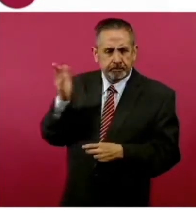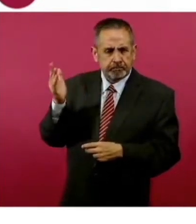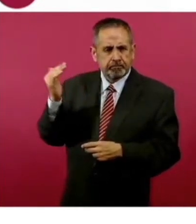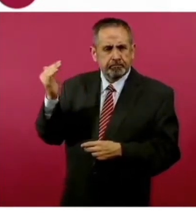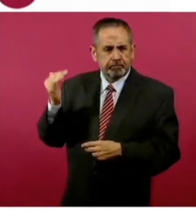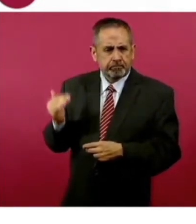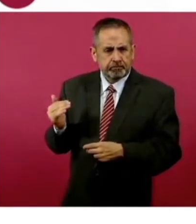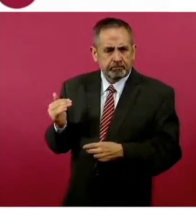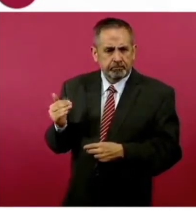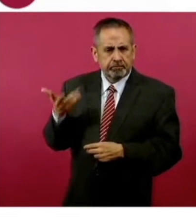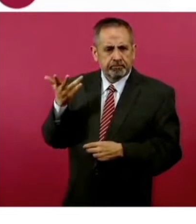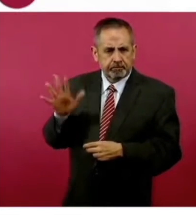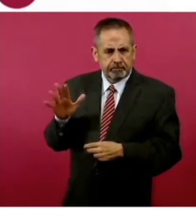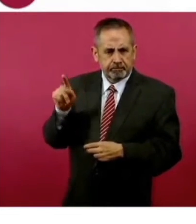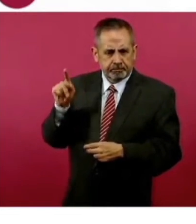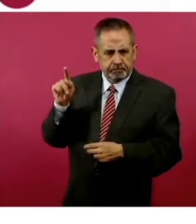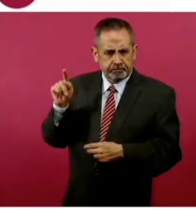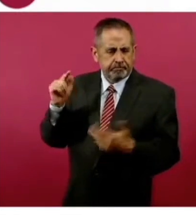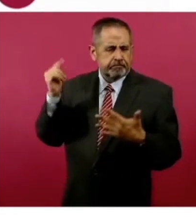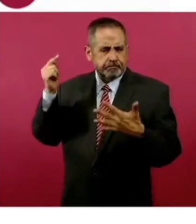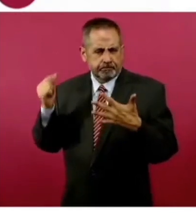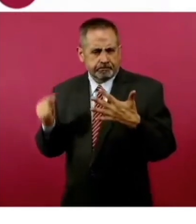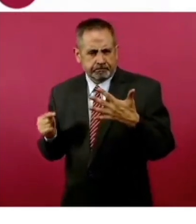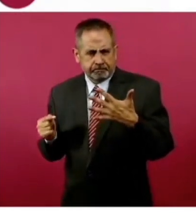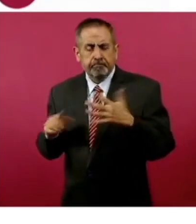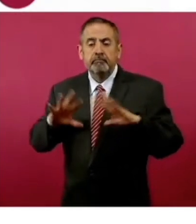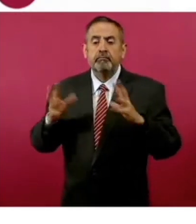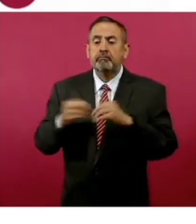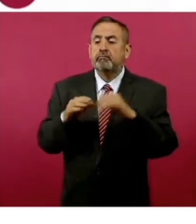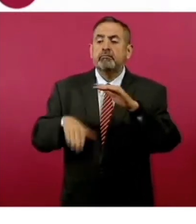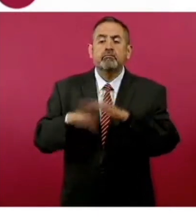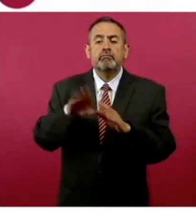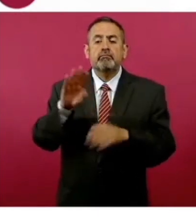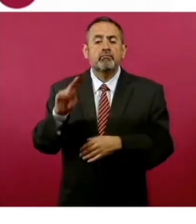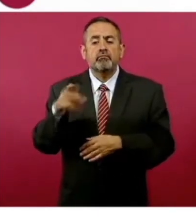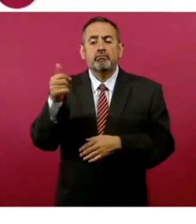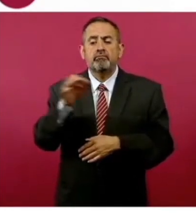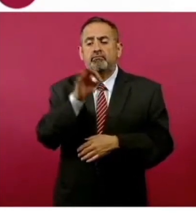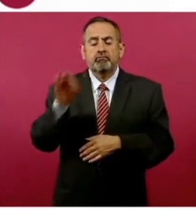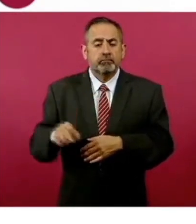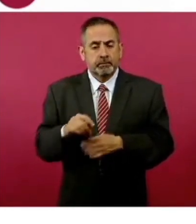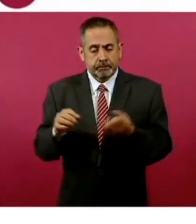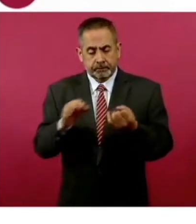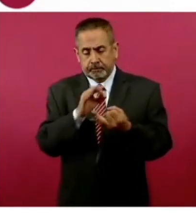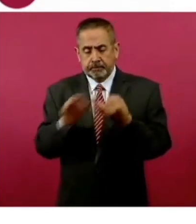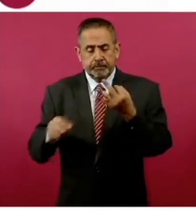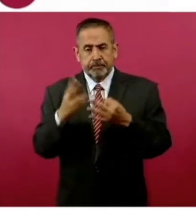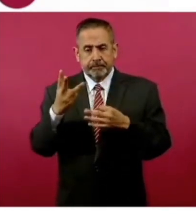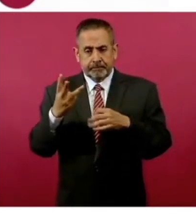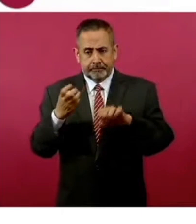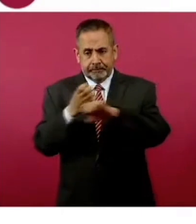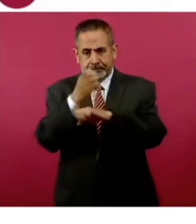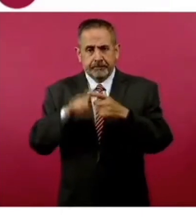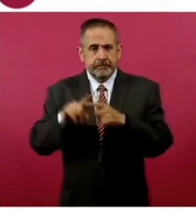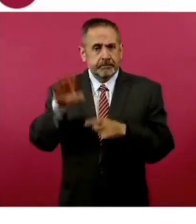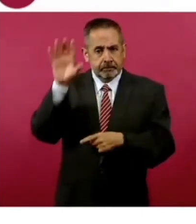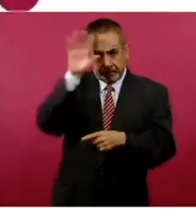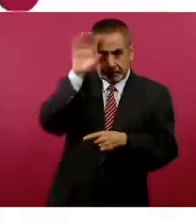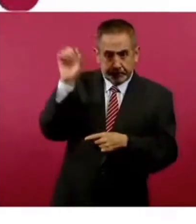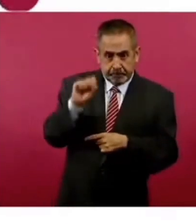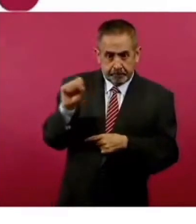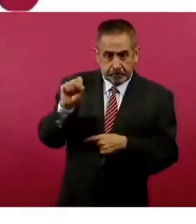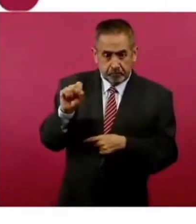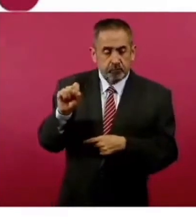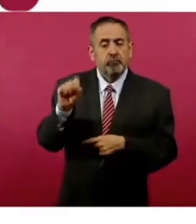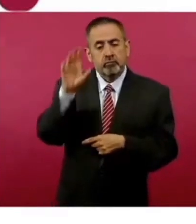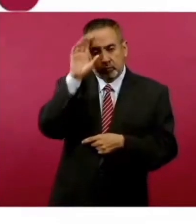de gases y diez bombas de vacío el abasto en Michoacán es del 96% y los últimos tres estados los más recientes en Morelos que se han